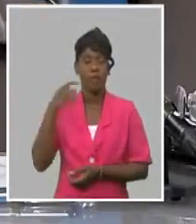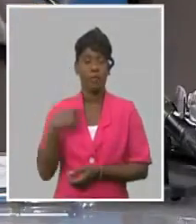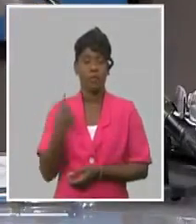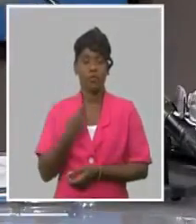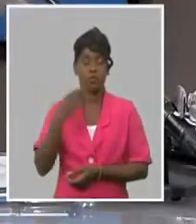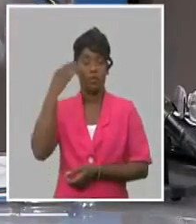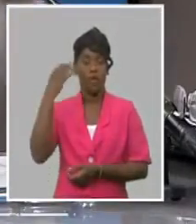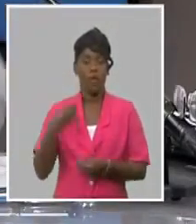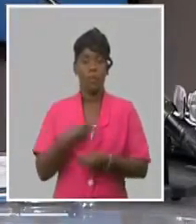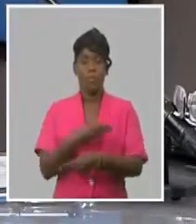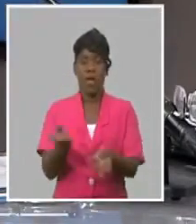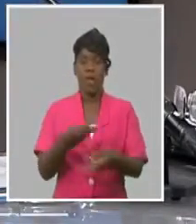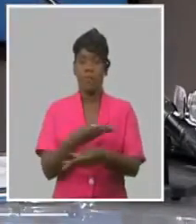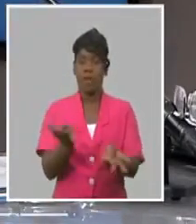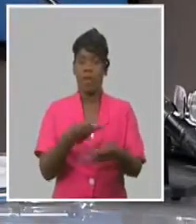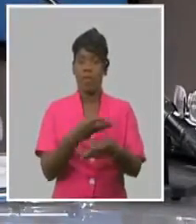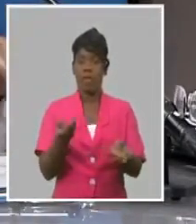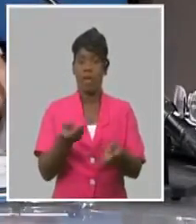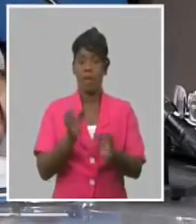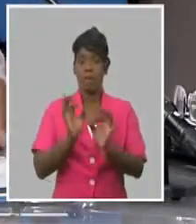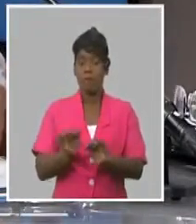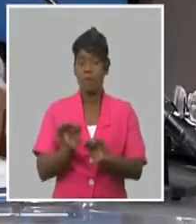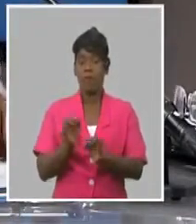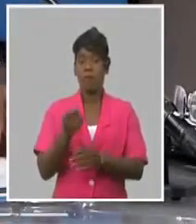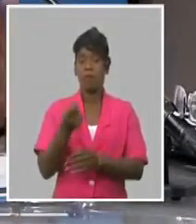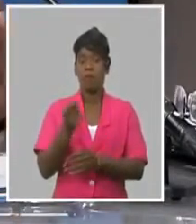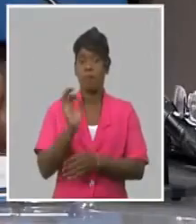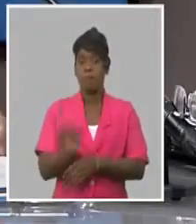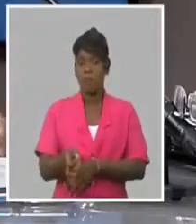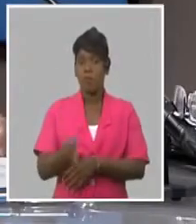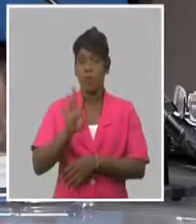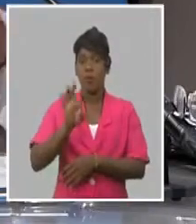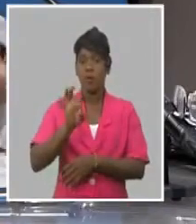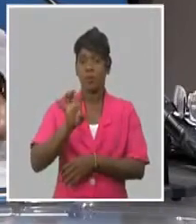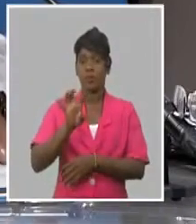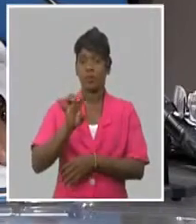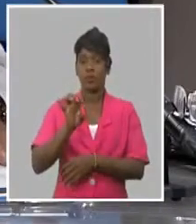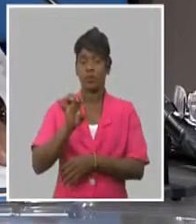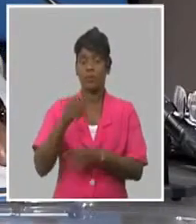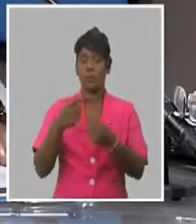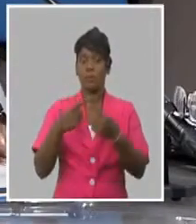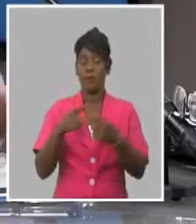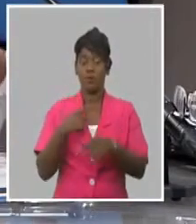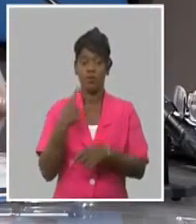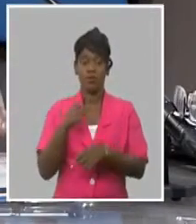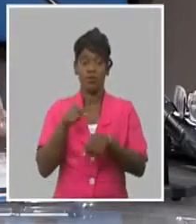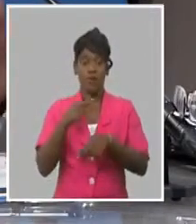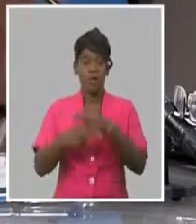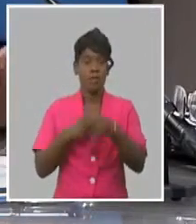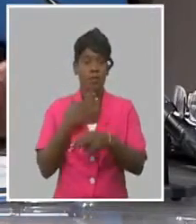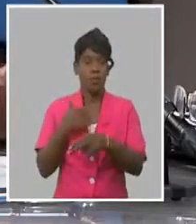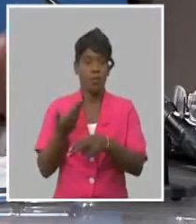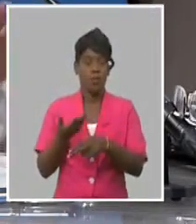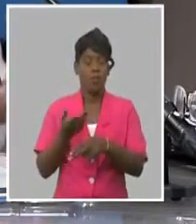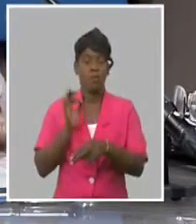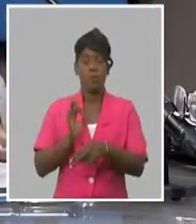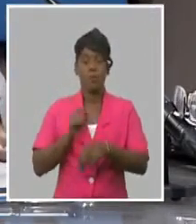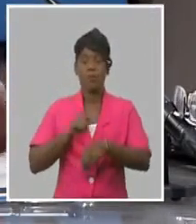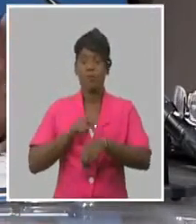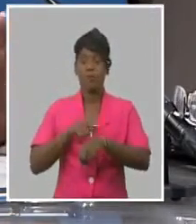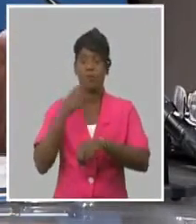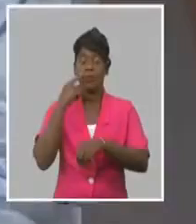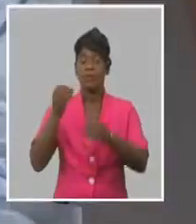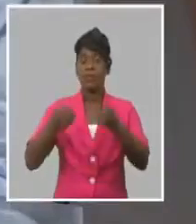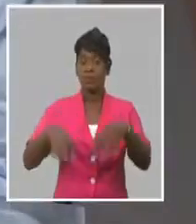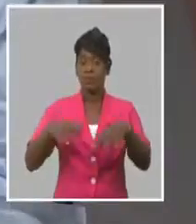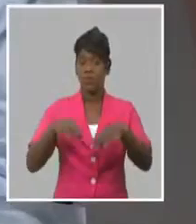pone, los precios no suben. Pero yo creo que entendamos también de que esto lo vamos a hacer en un momento donde realmente la economía